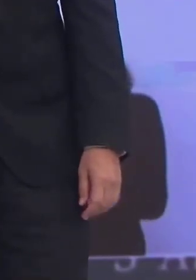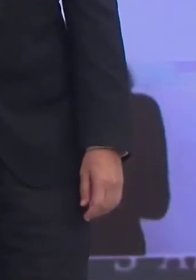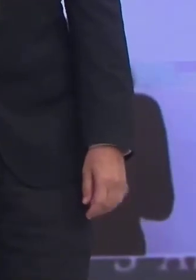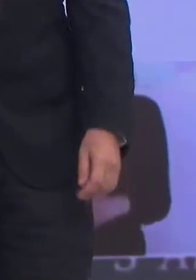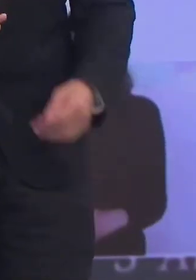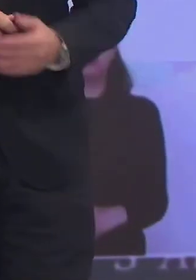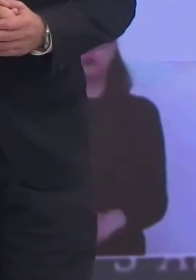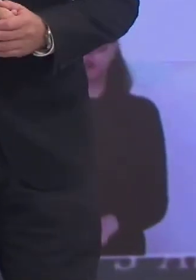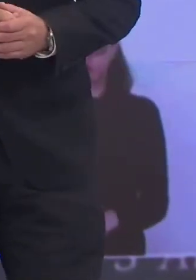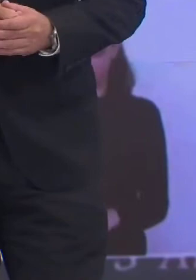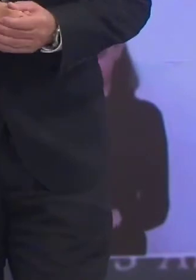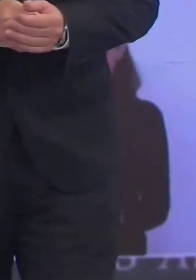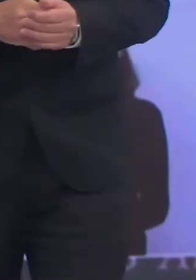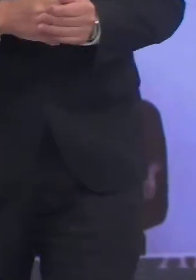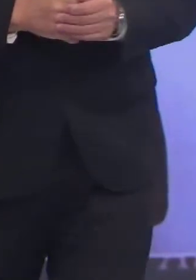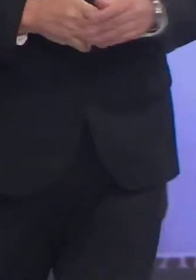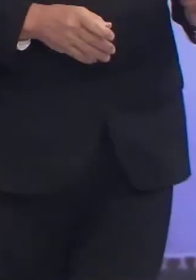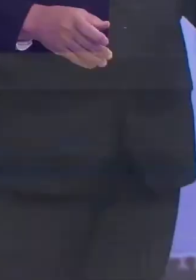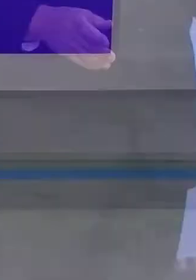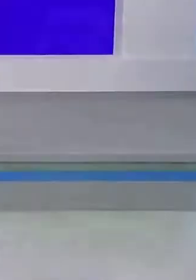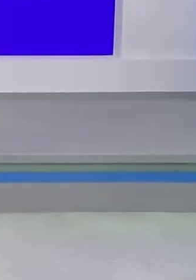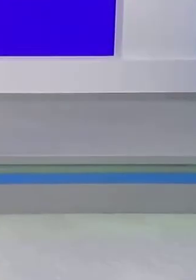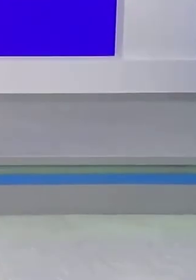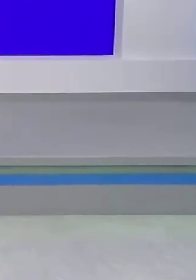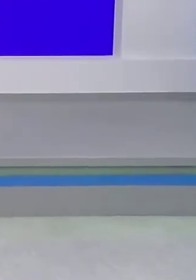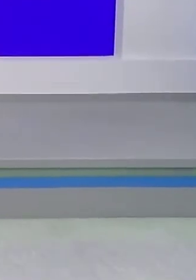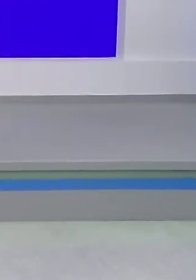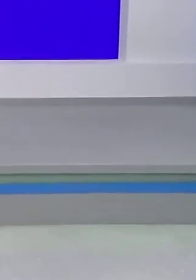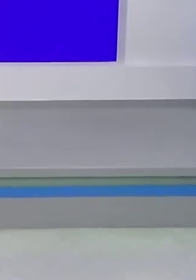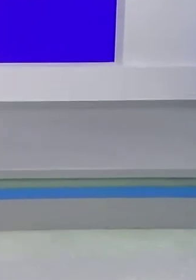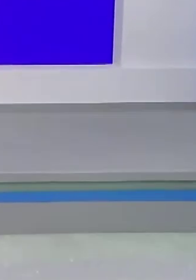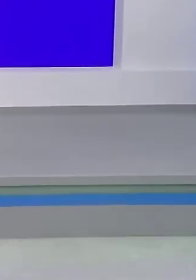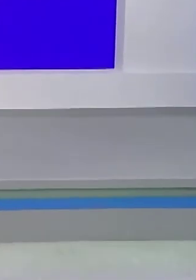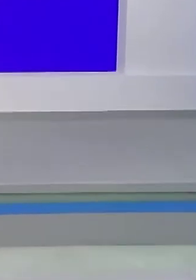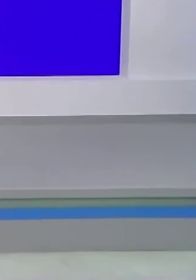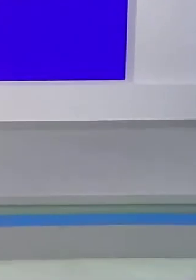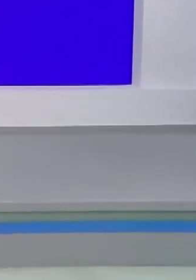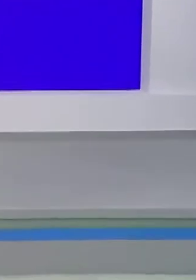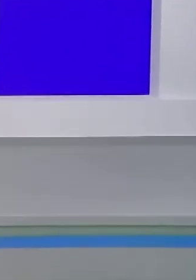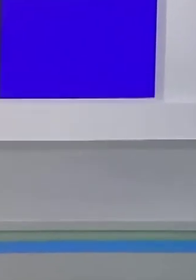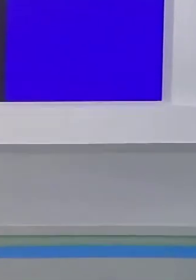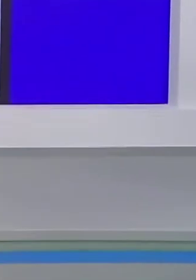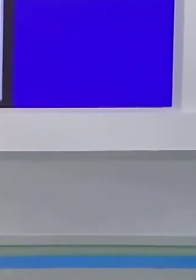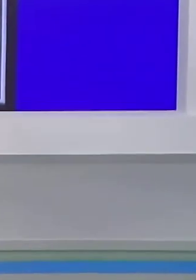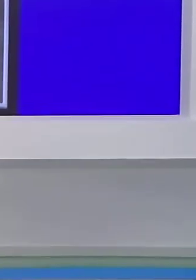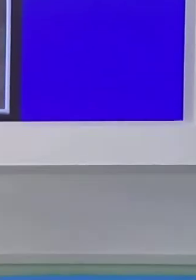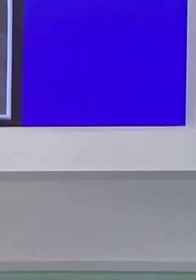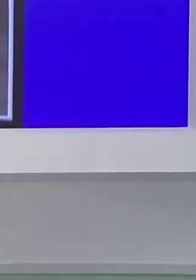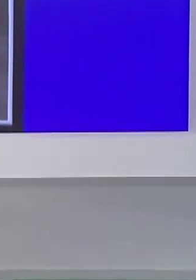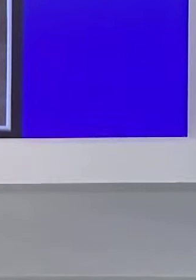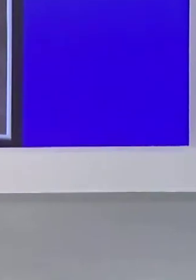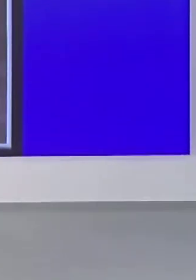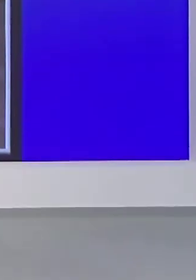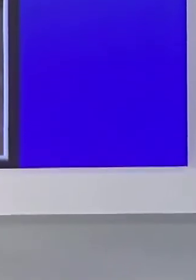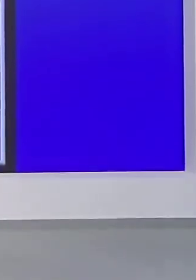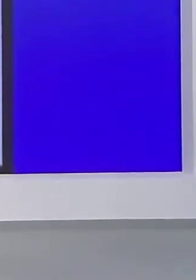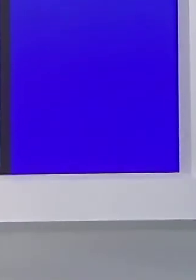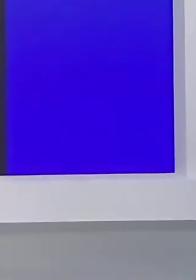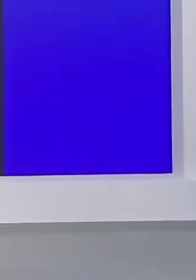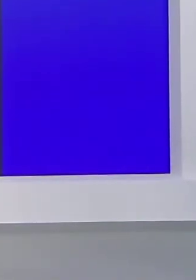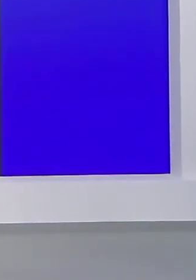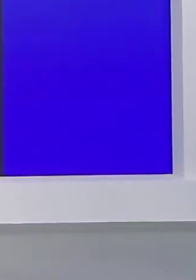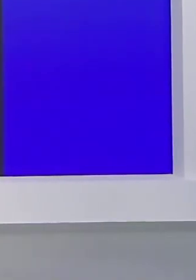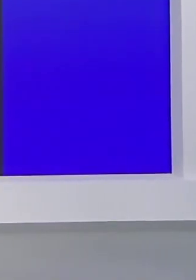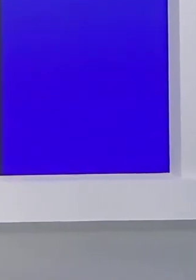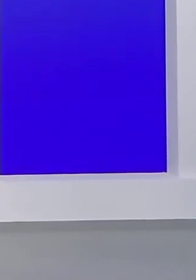lo negaron dijo con enrique peña nieto- así que cuál es la conclusión feliz el presidente arropado